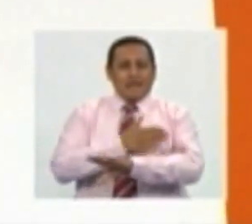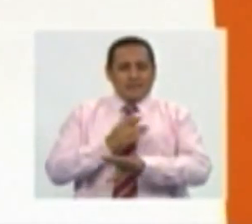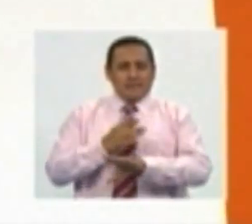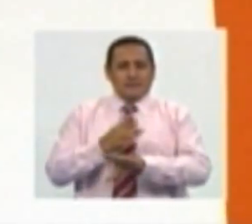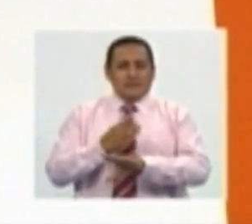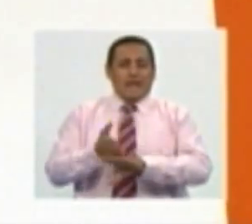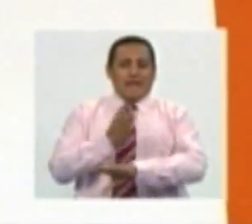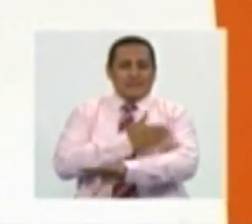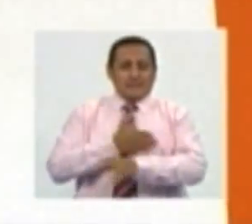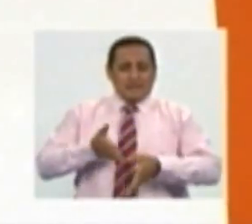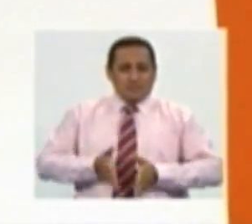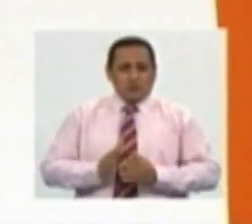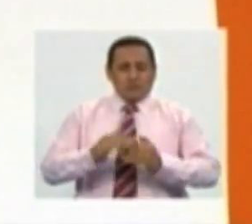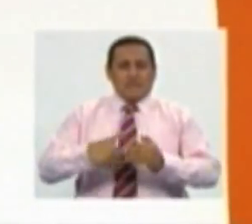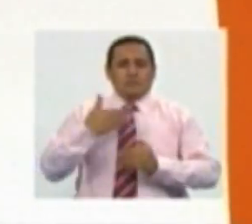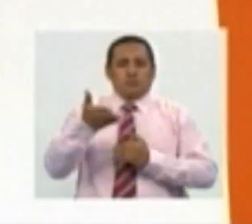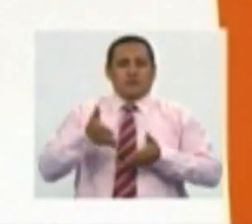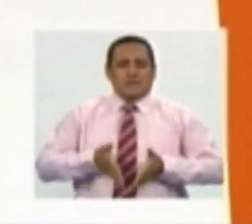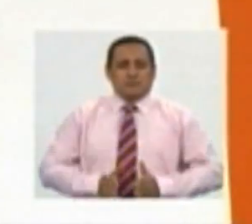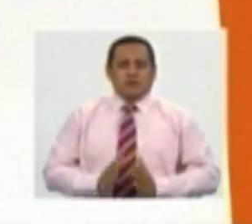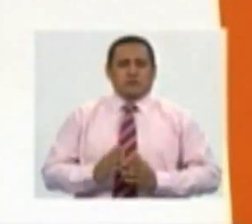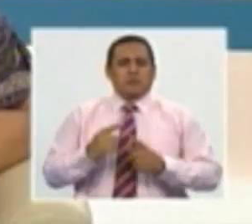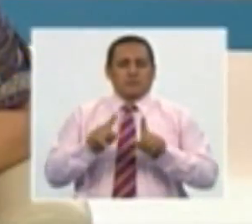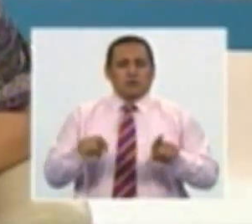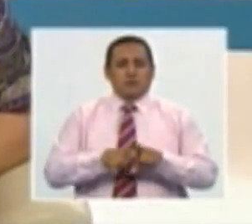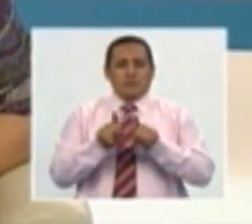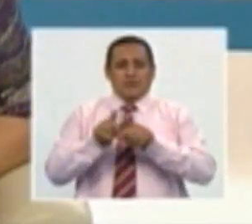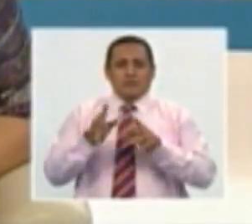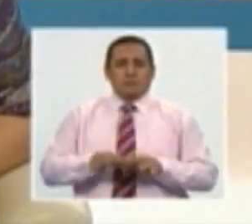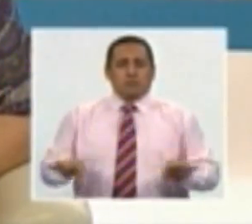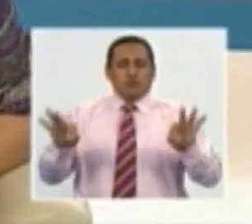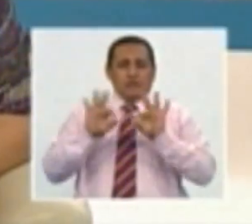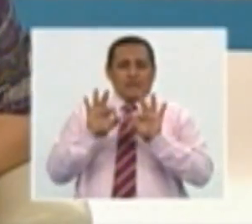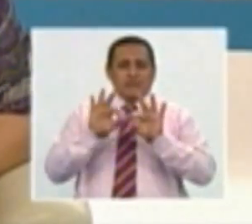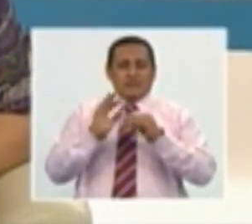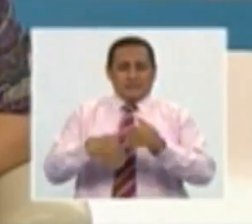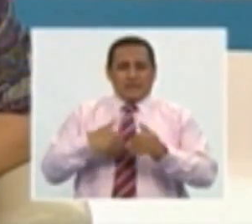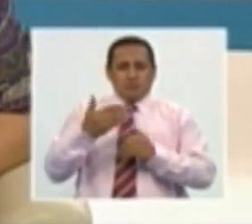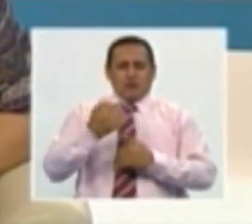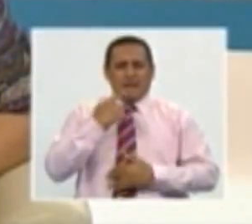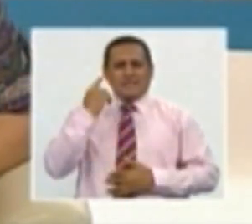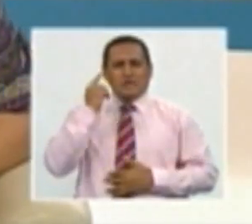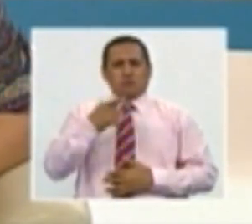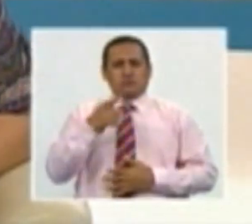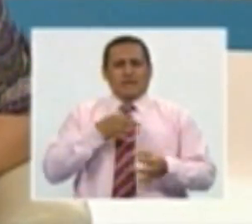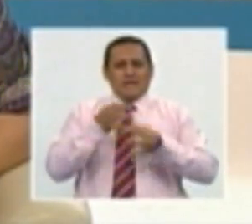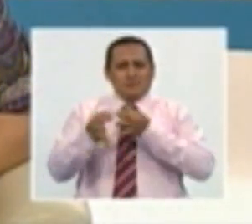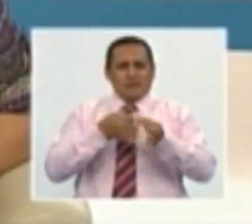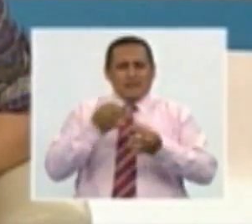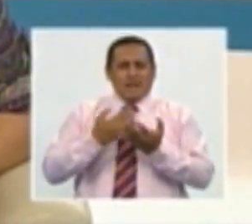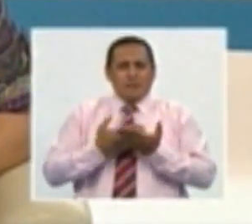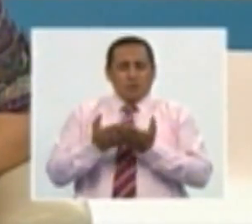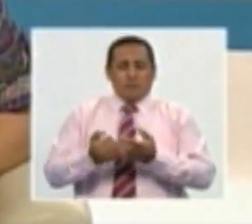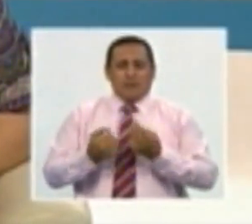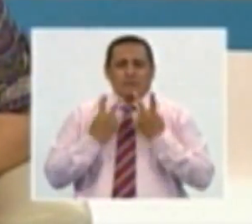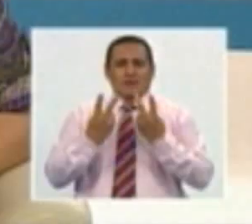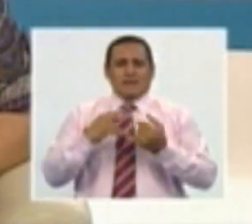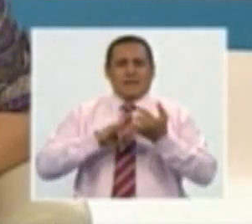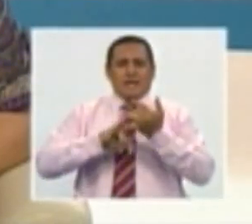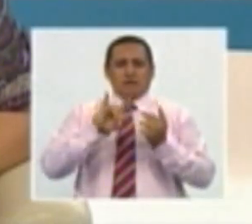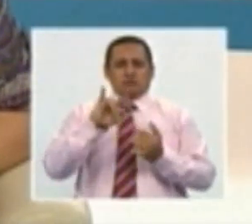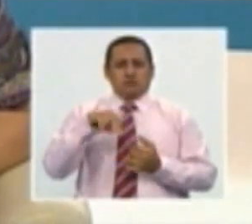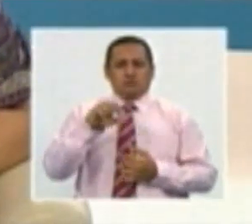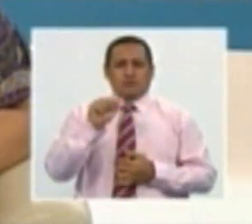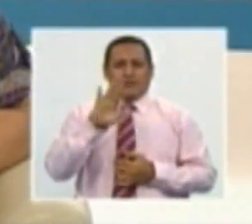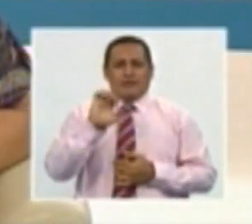el prenatal y el postnatal. Pero claro, desde que uno pone la denuncia o advierte esta situación en la